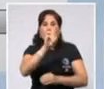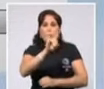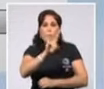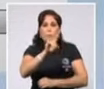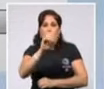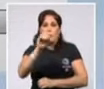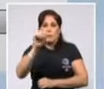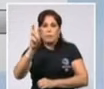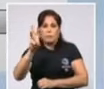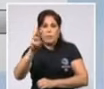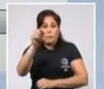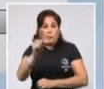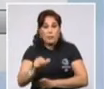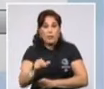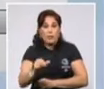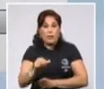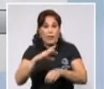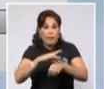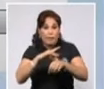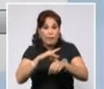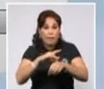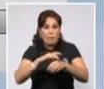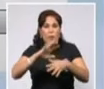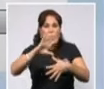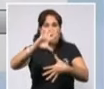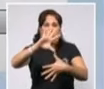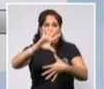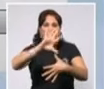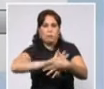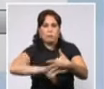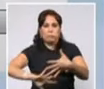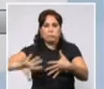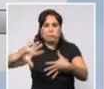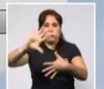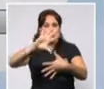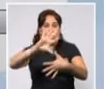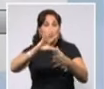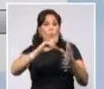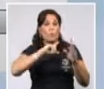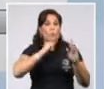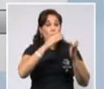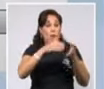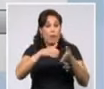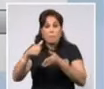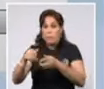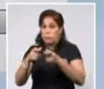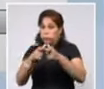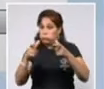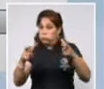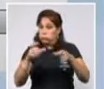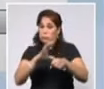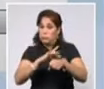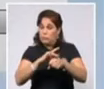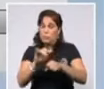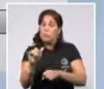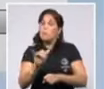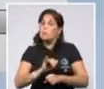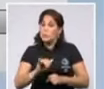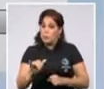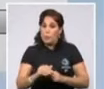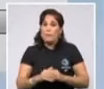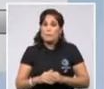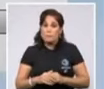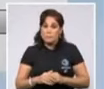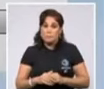15.810.903 casos confirmados. Falleció igualmente un número elevado de personas con la COVID-19 en nuestra